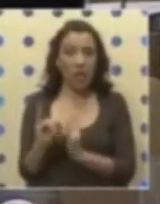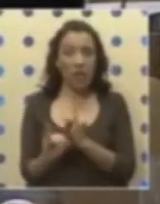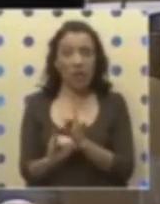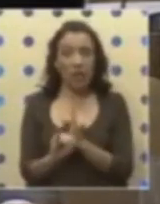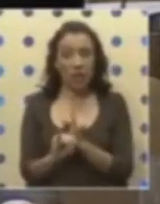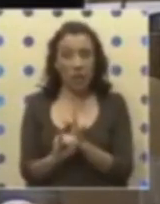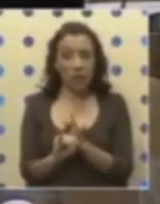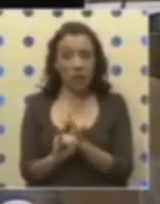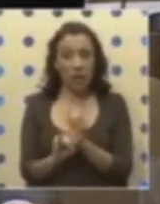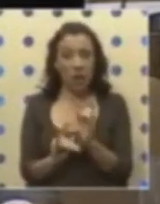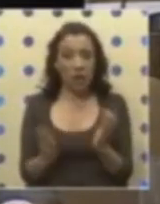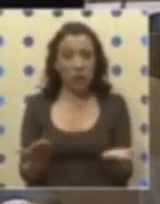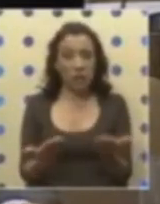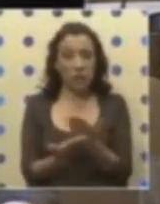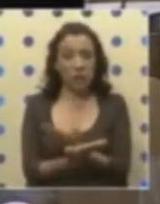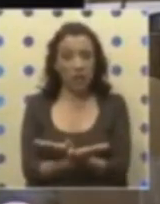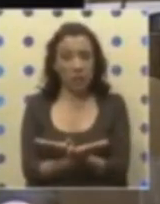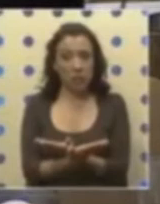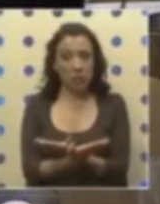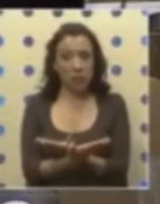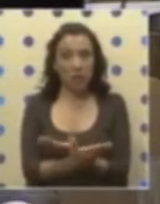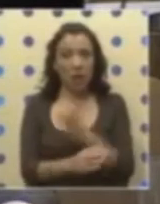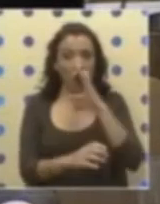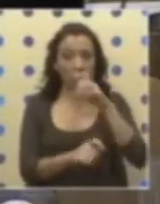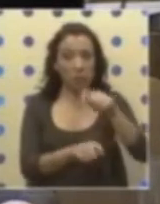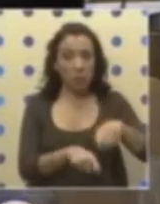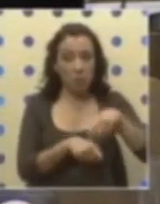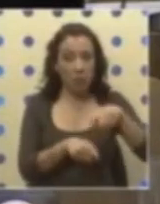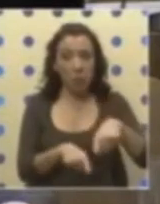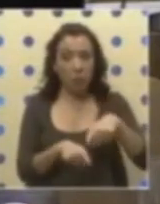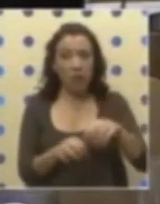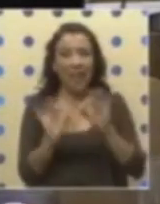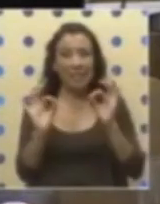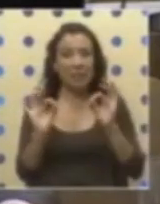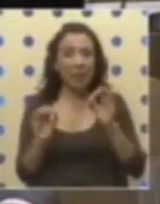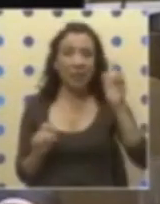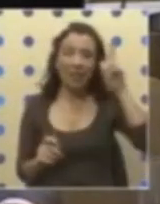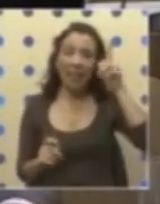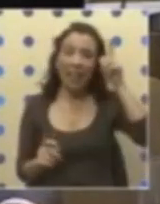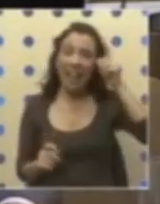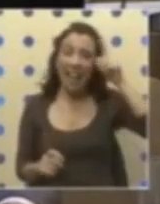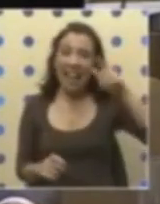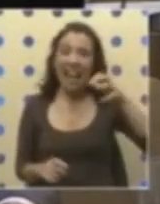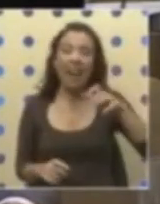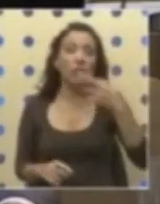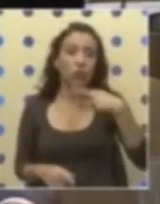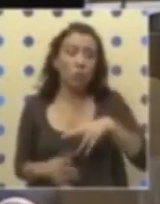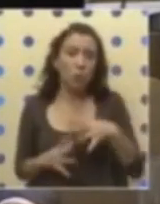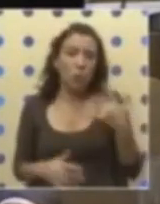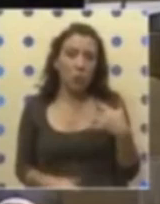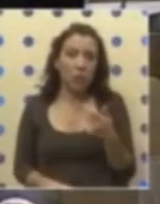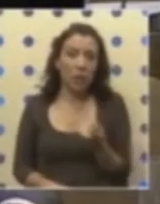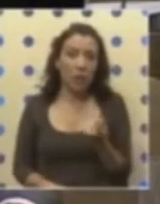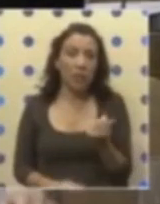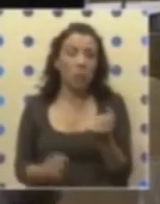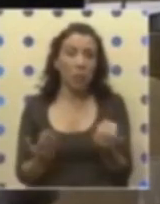está traspasando a los productores, a los agricultores, especialmente a la ganadería del sur, que es tan importante que ese precio